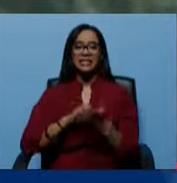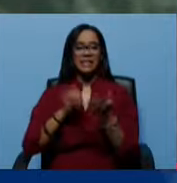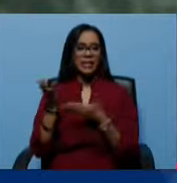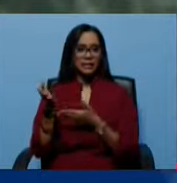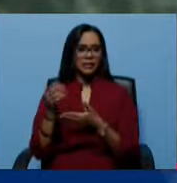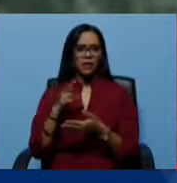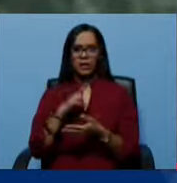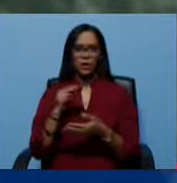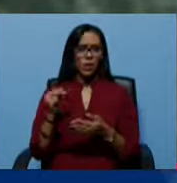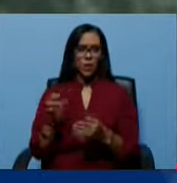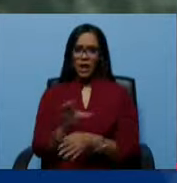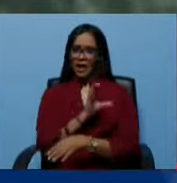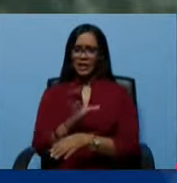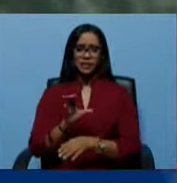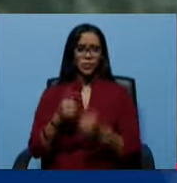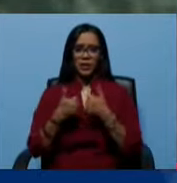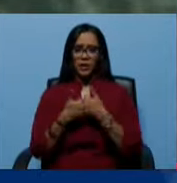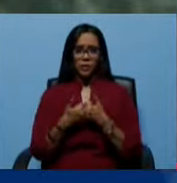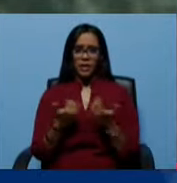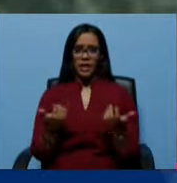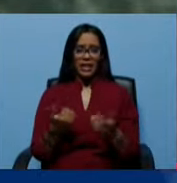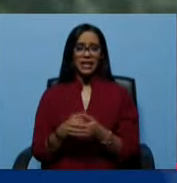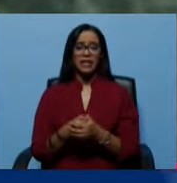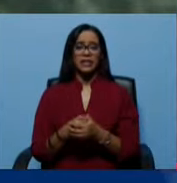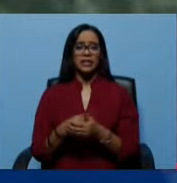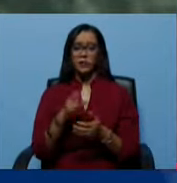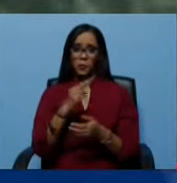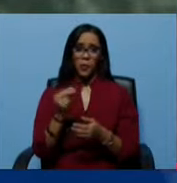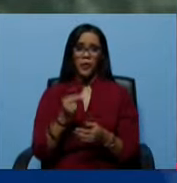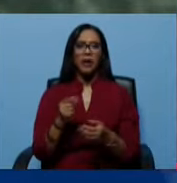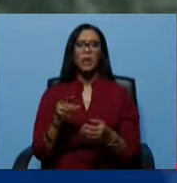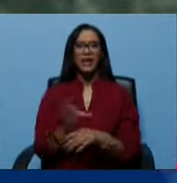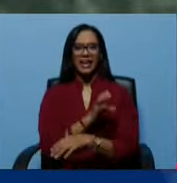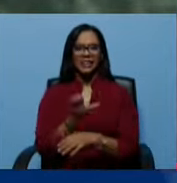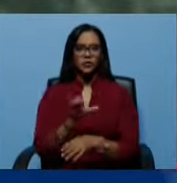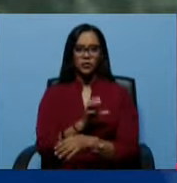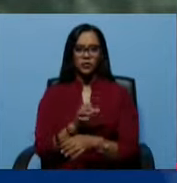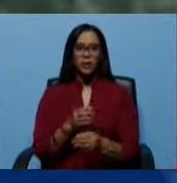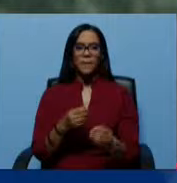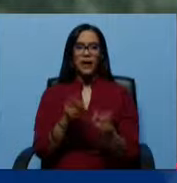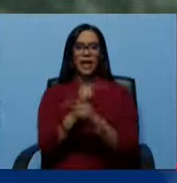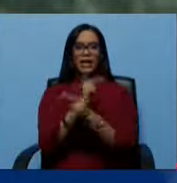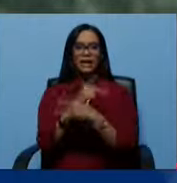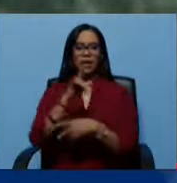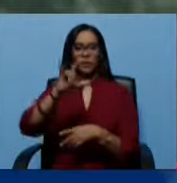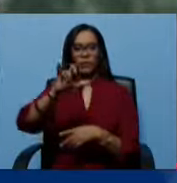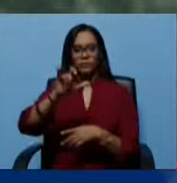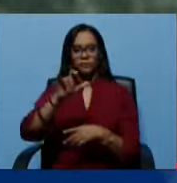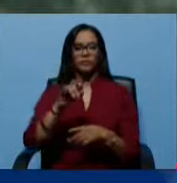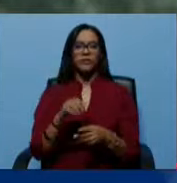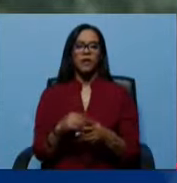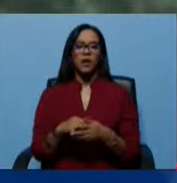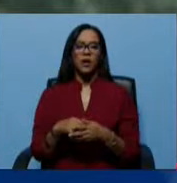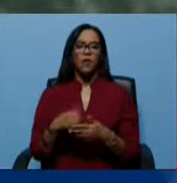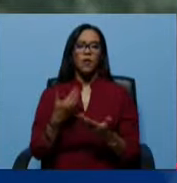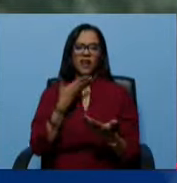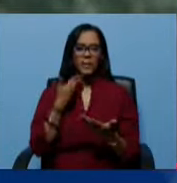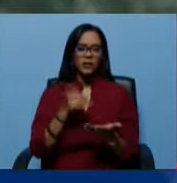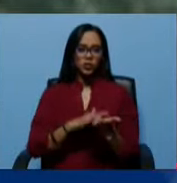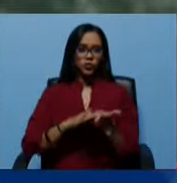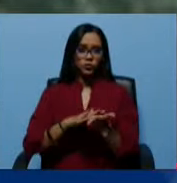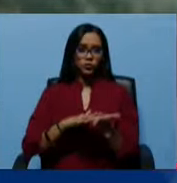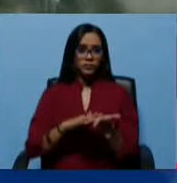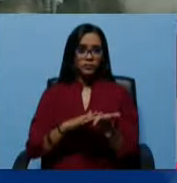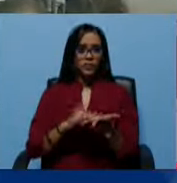canción para una novia, sino no puedo estar sin ella y no puedo estar sin Instagram o TikTok? ¿Cuál es la mejor vacuna? La